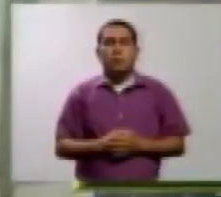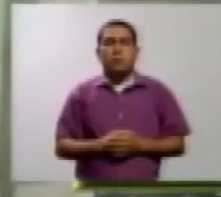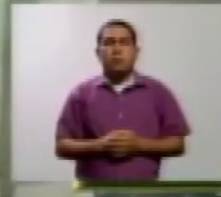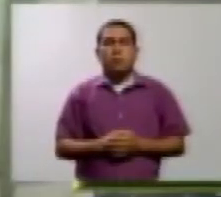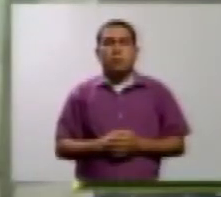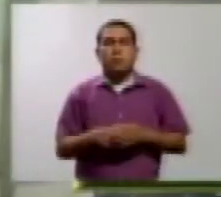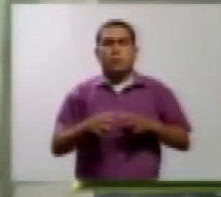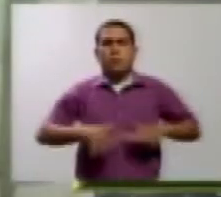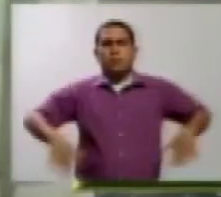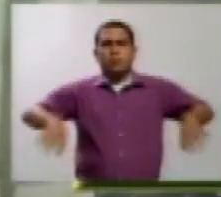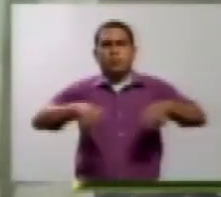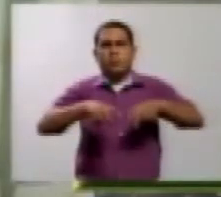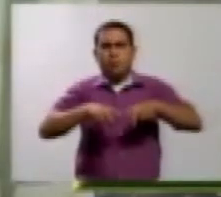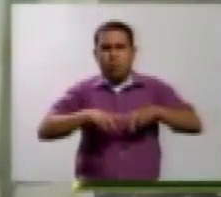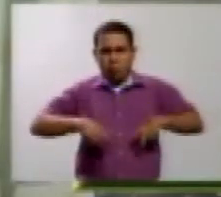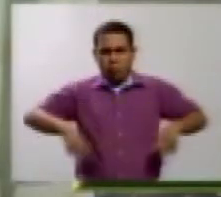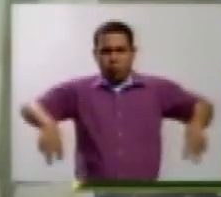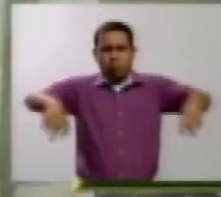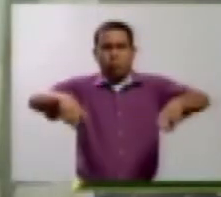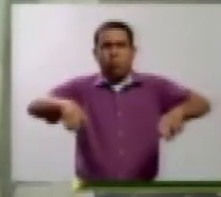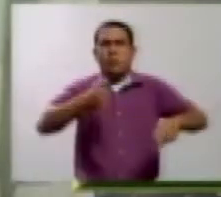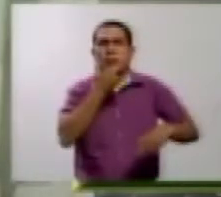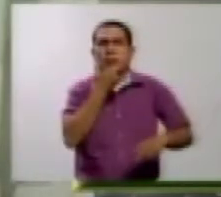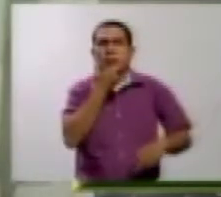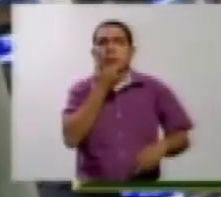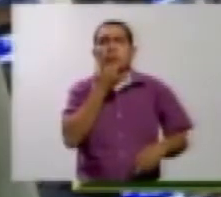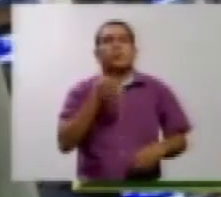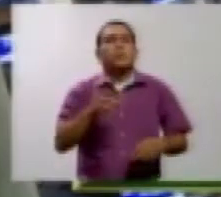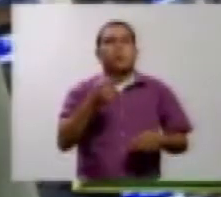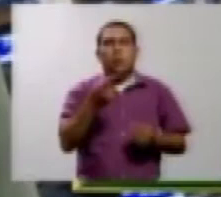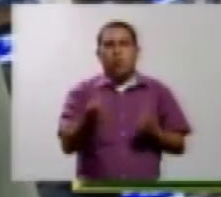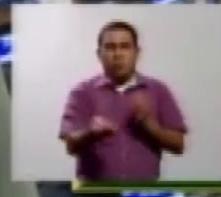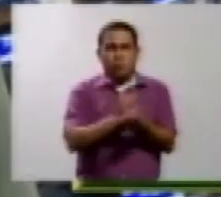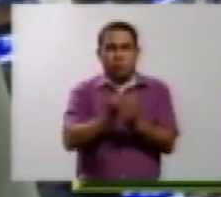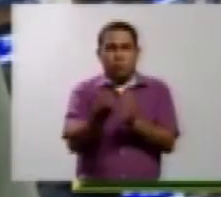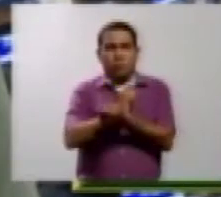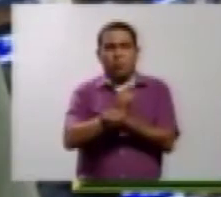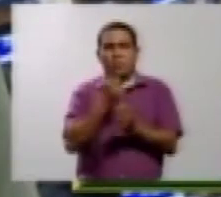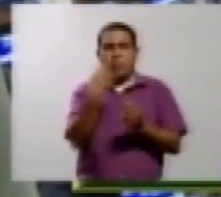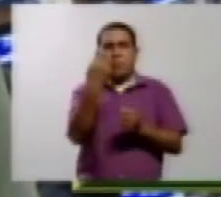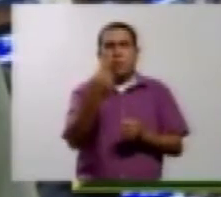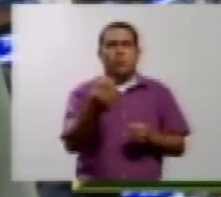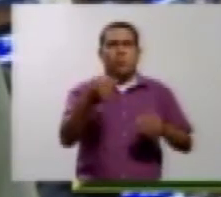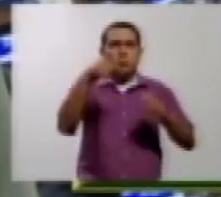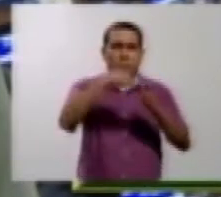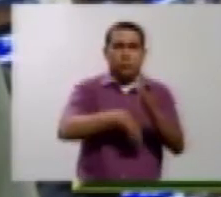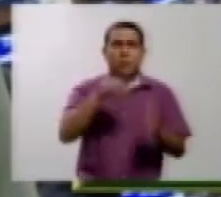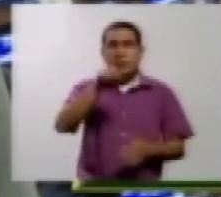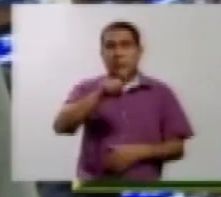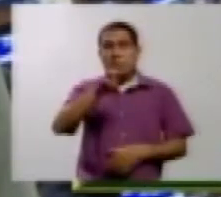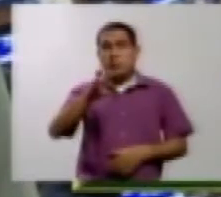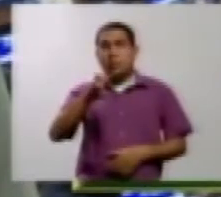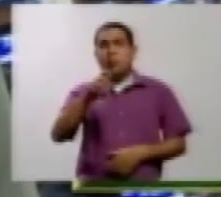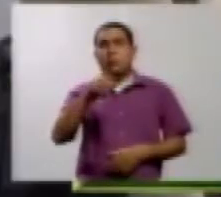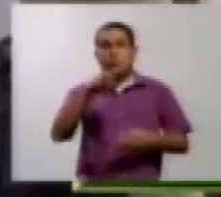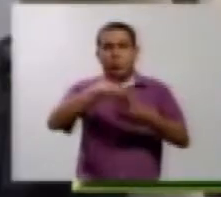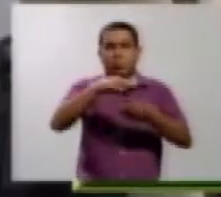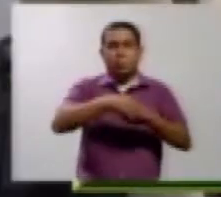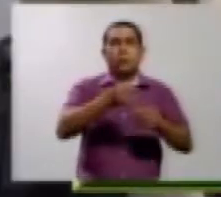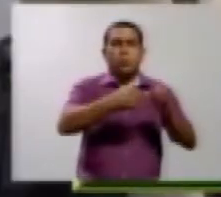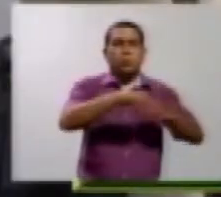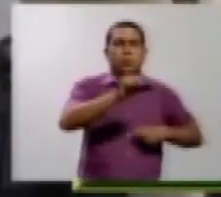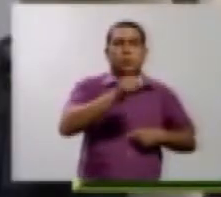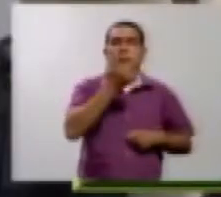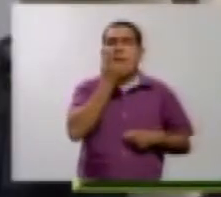escenario confuso en la plenaria del Senado, se hundió la reforma política. Con 68 votos a favor, la plenaria del Senado de la